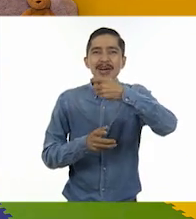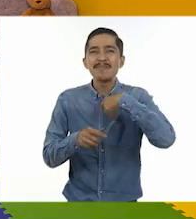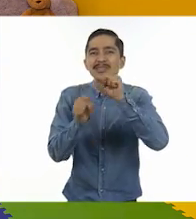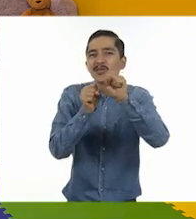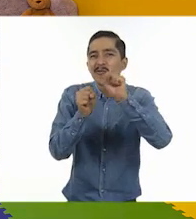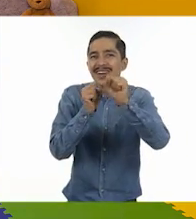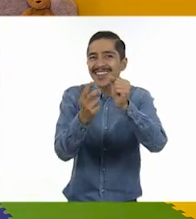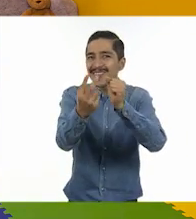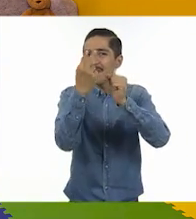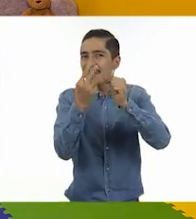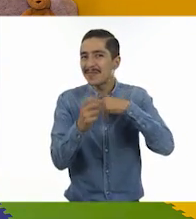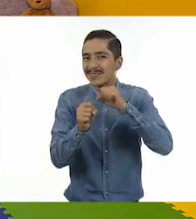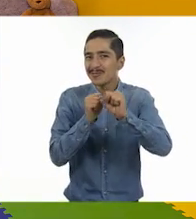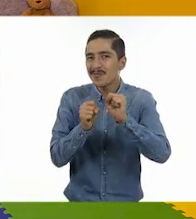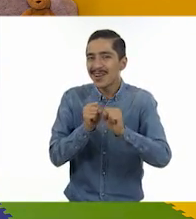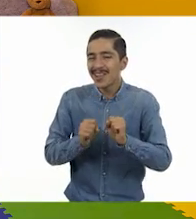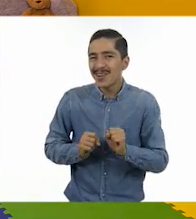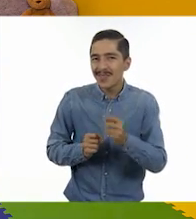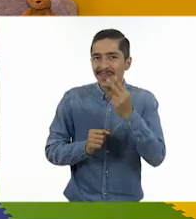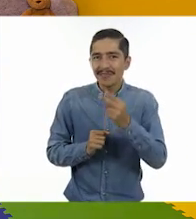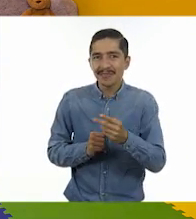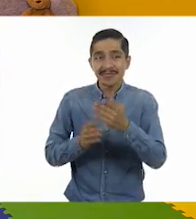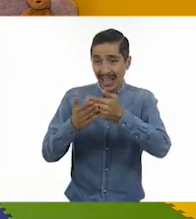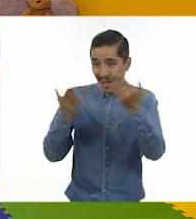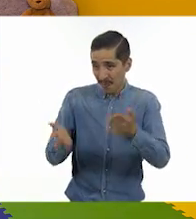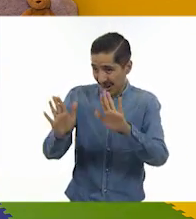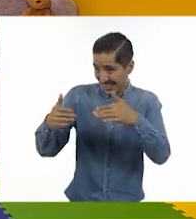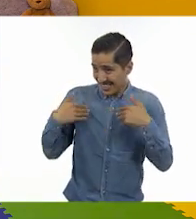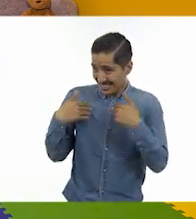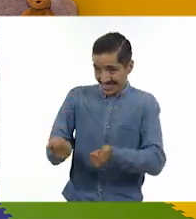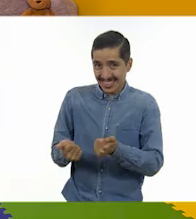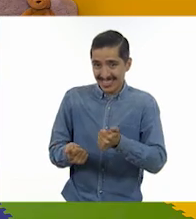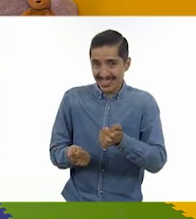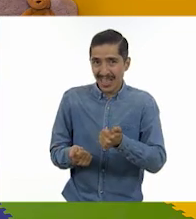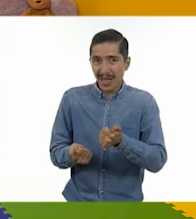sobrino. ¿Ahora entiendes por qué me ven como loca?